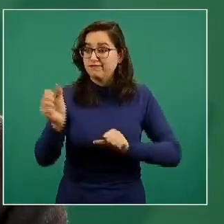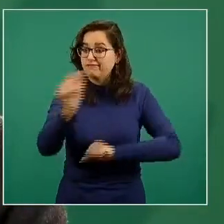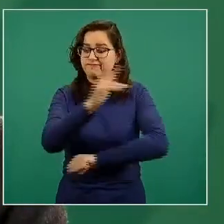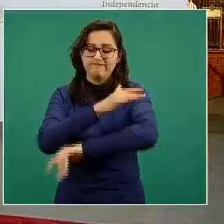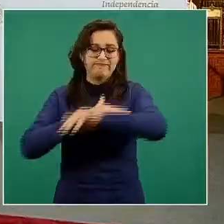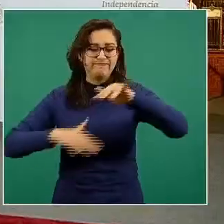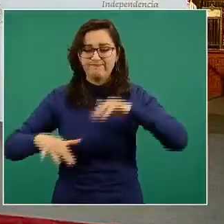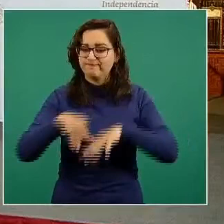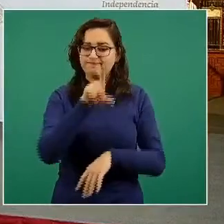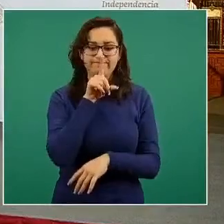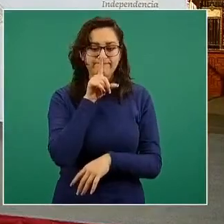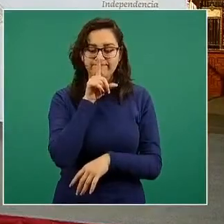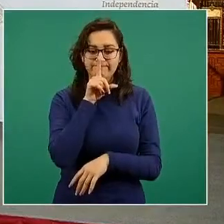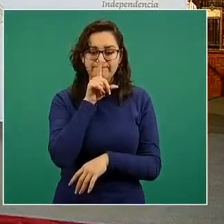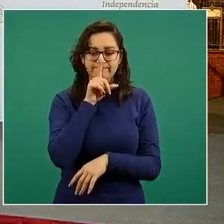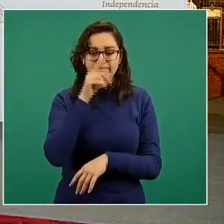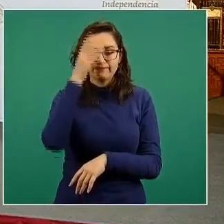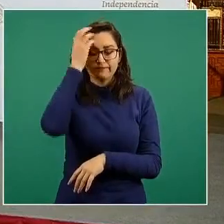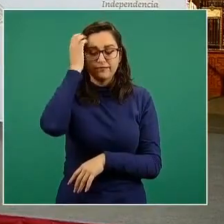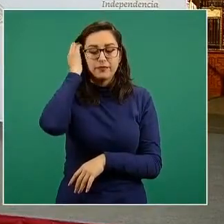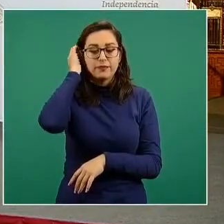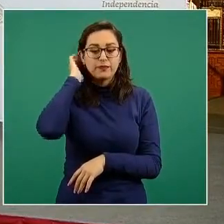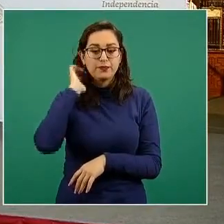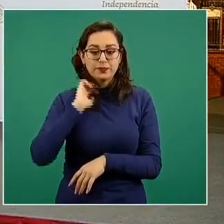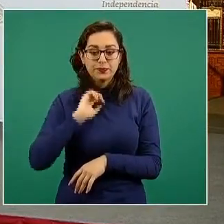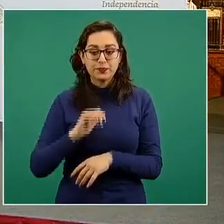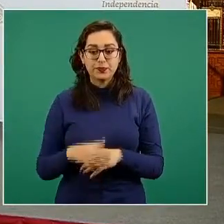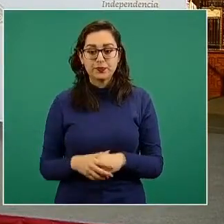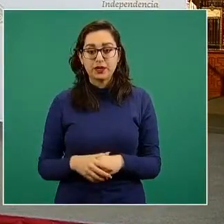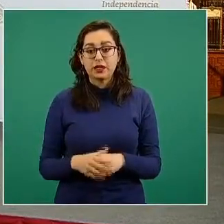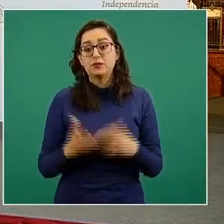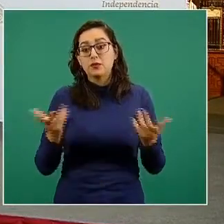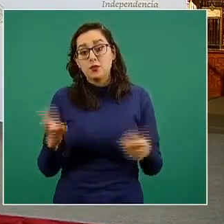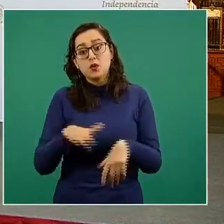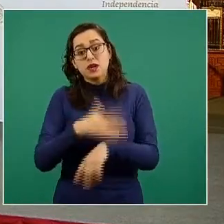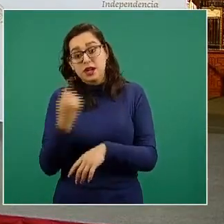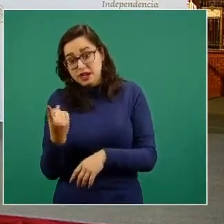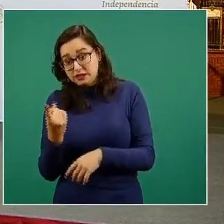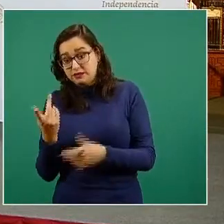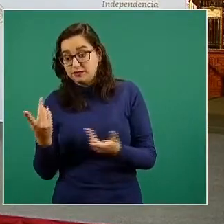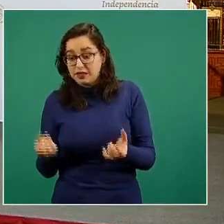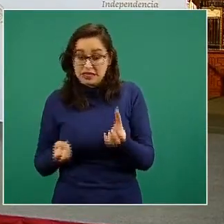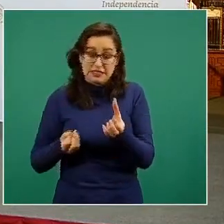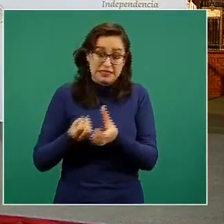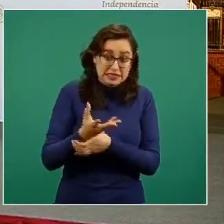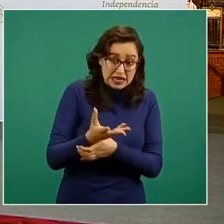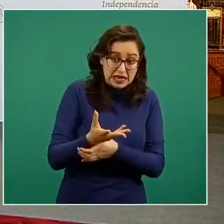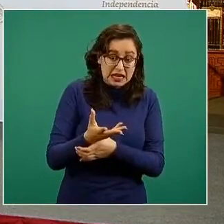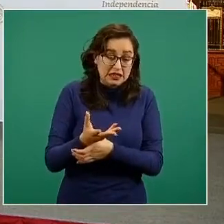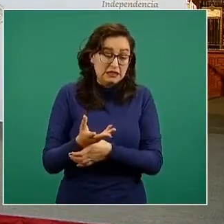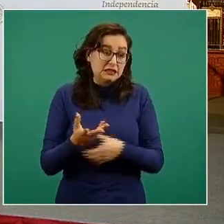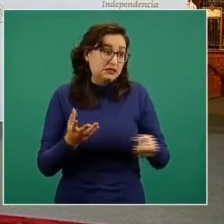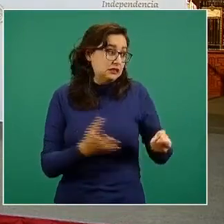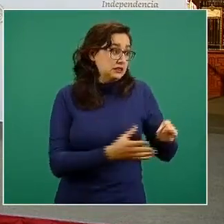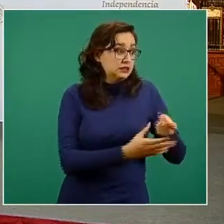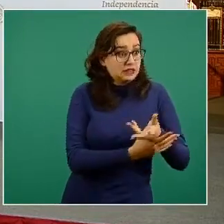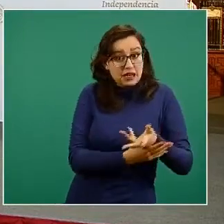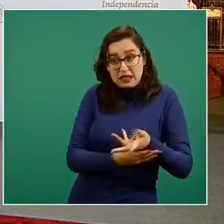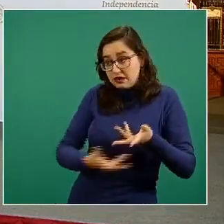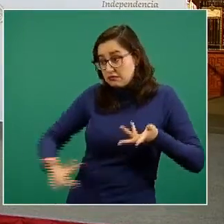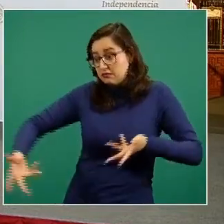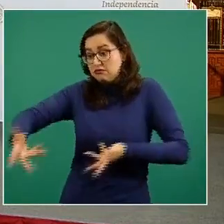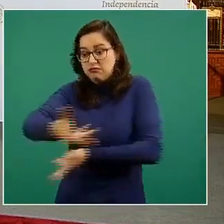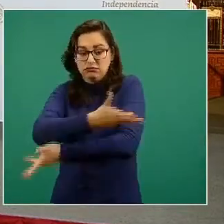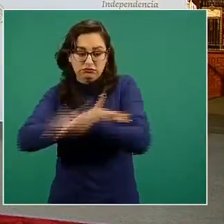público. Salen de un lugar, se juntan con otras personas y entonces hay contagios.